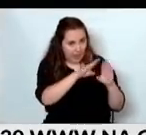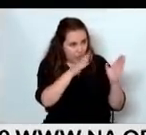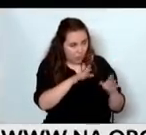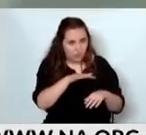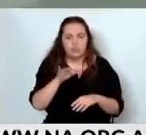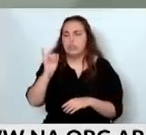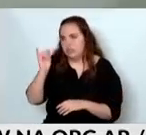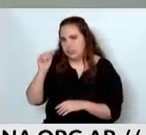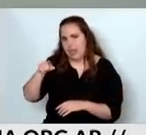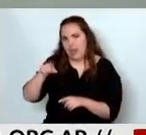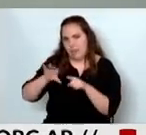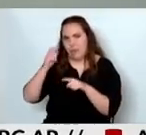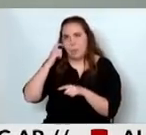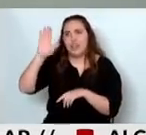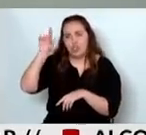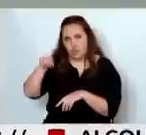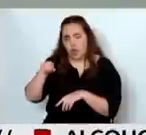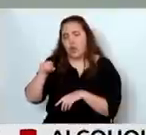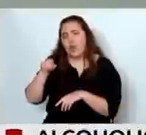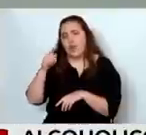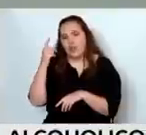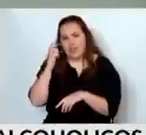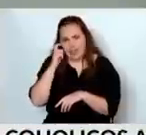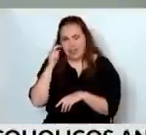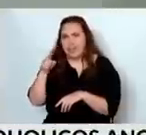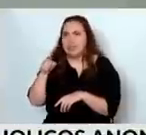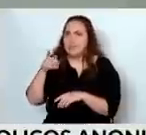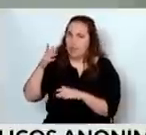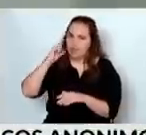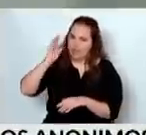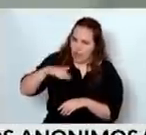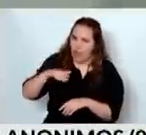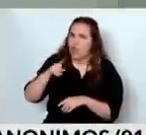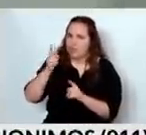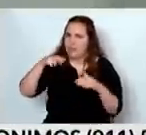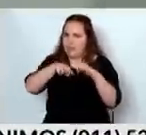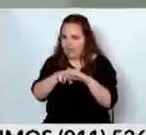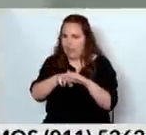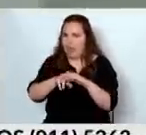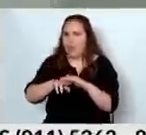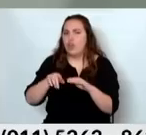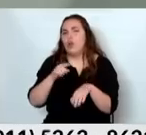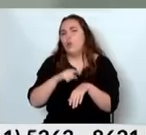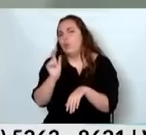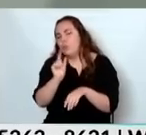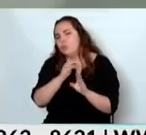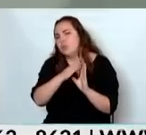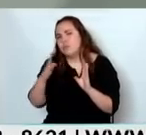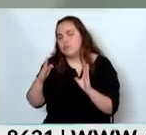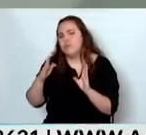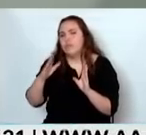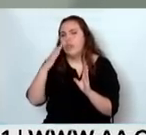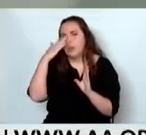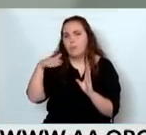edad, pero él llegó a estar internado siendo menor de edad y también estar un tiempo y después intentar y